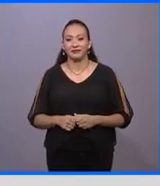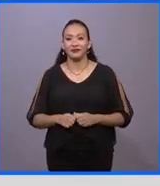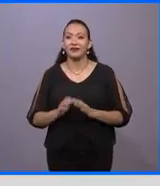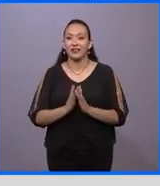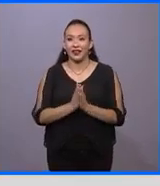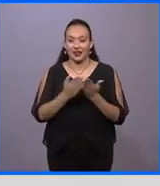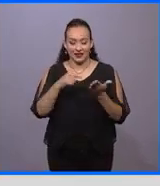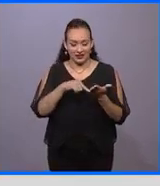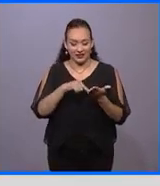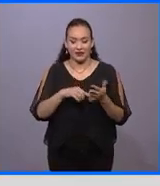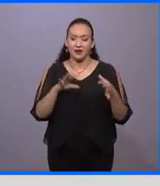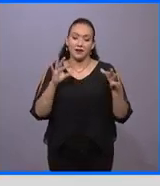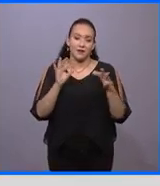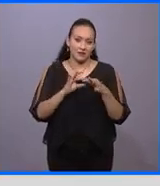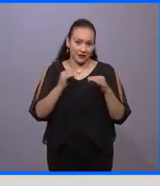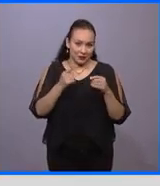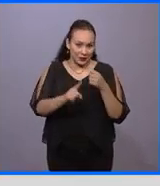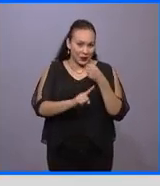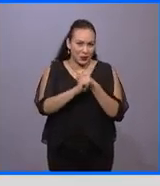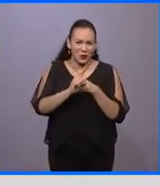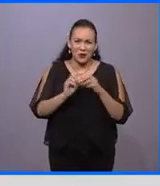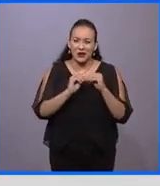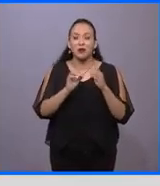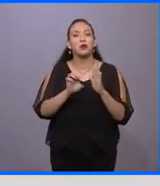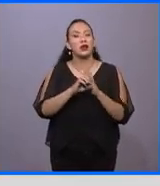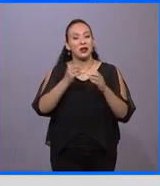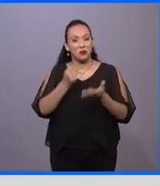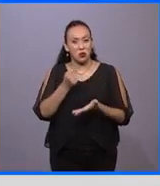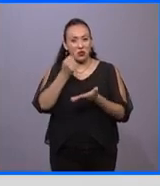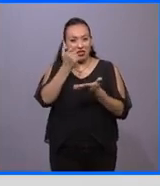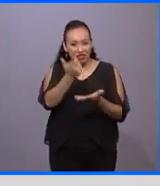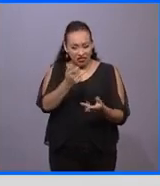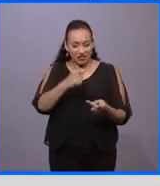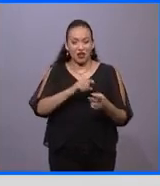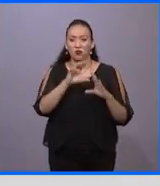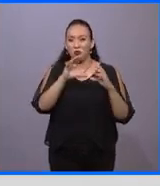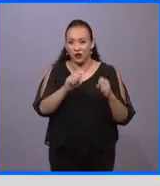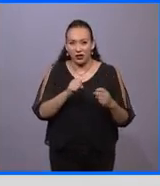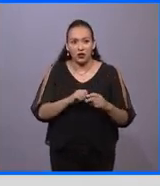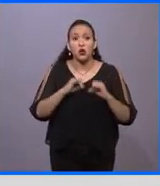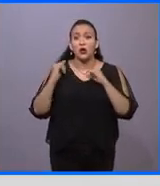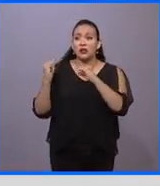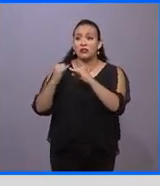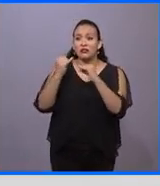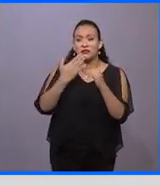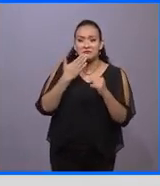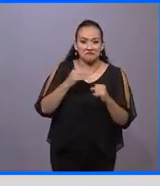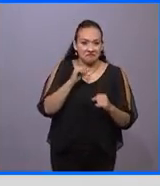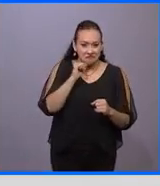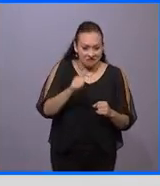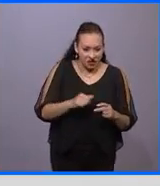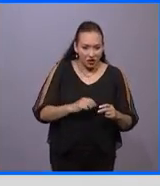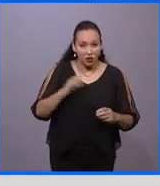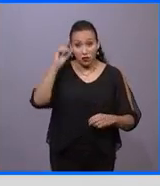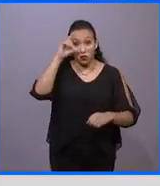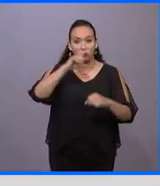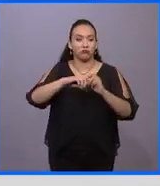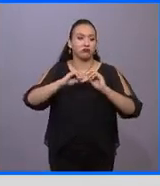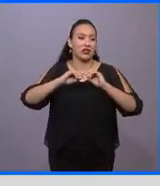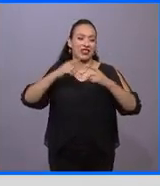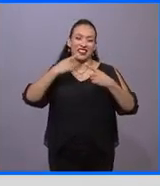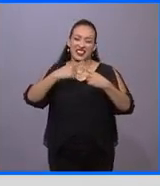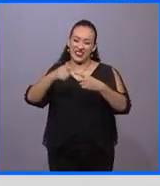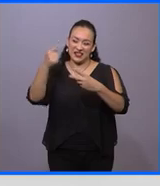obra se destacan varios de esos problemas presupuestales, estructurales, organizacionales, culturales,